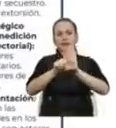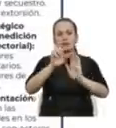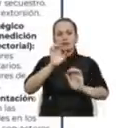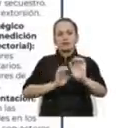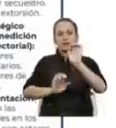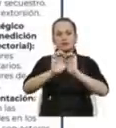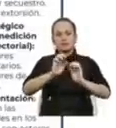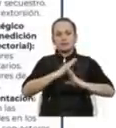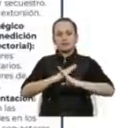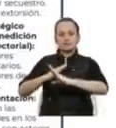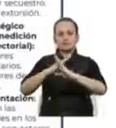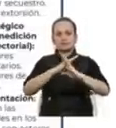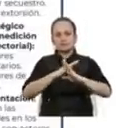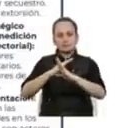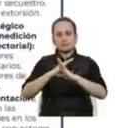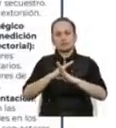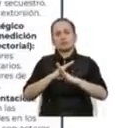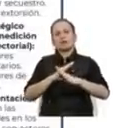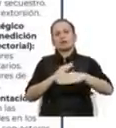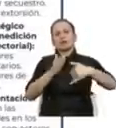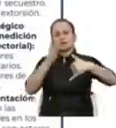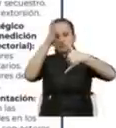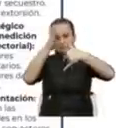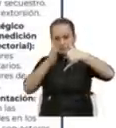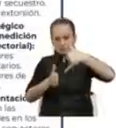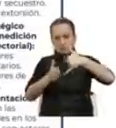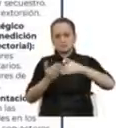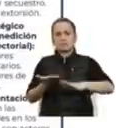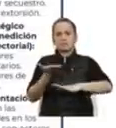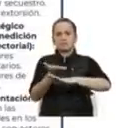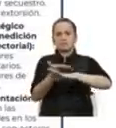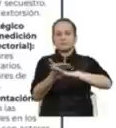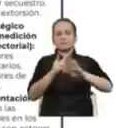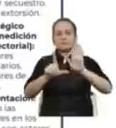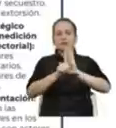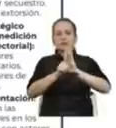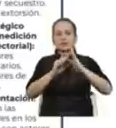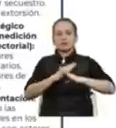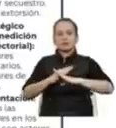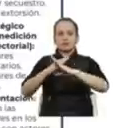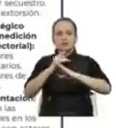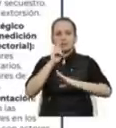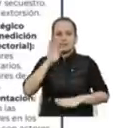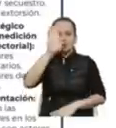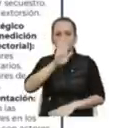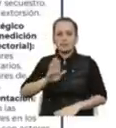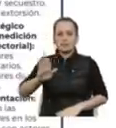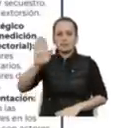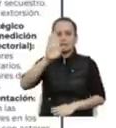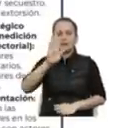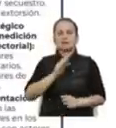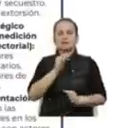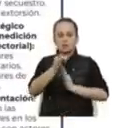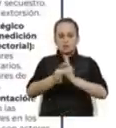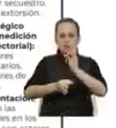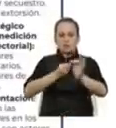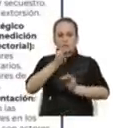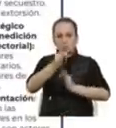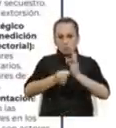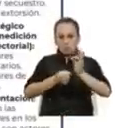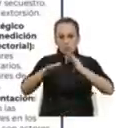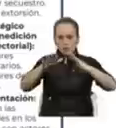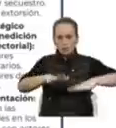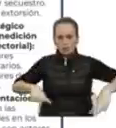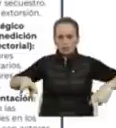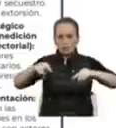seguridad fronteriza, para formular una ley de defensa y seguridad nacional, para la protección de la infraestructura estratégica